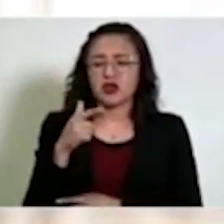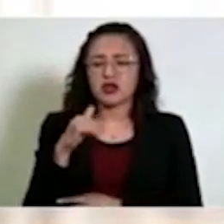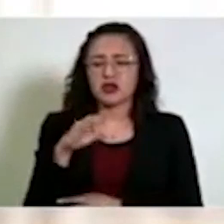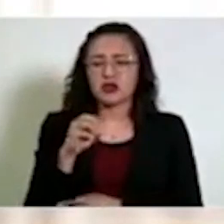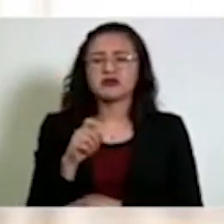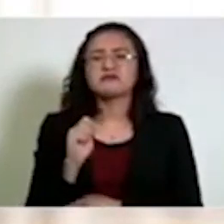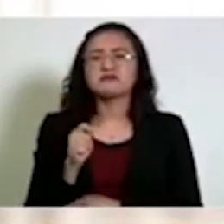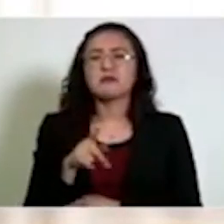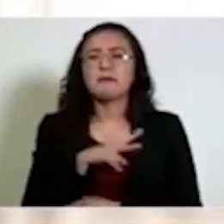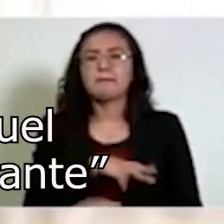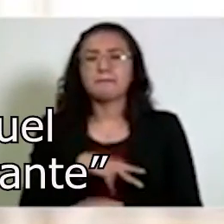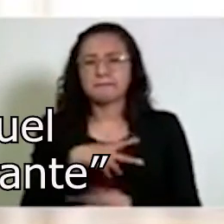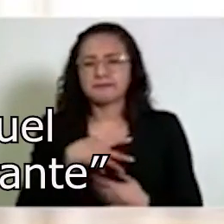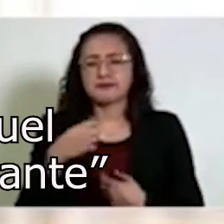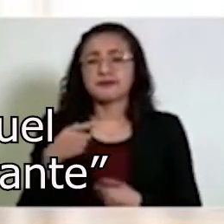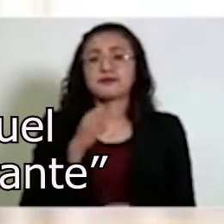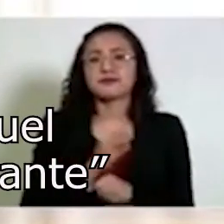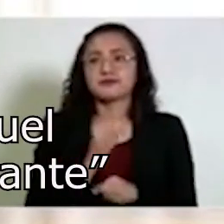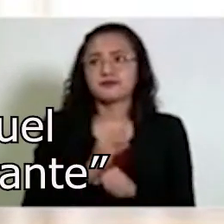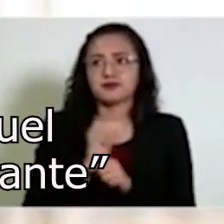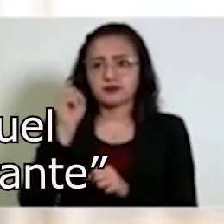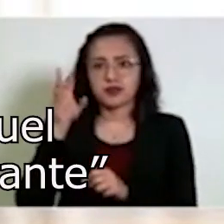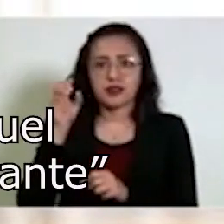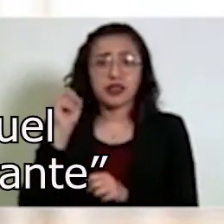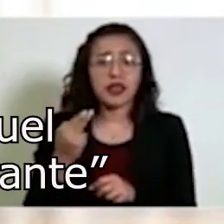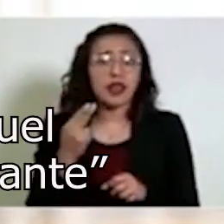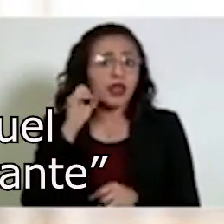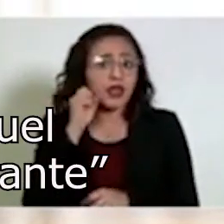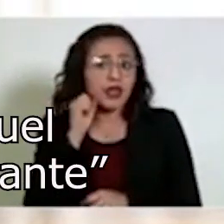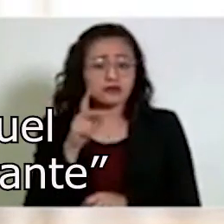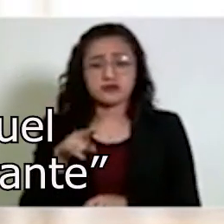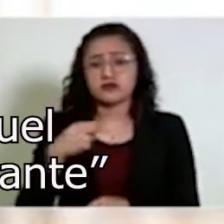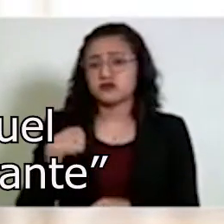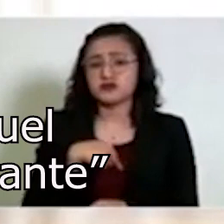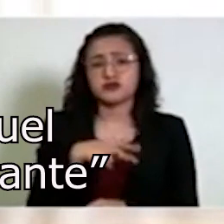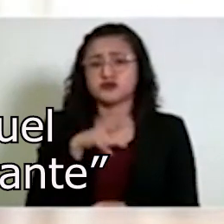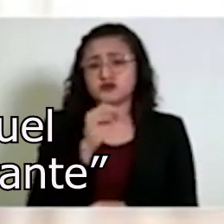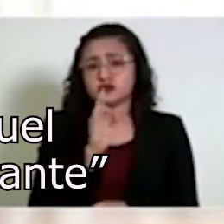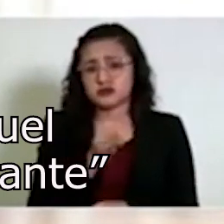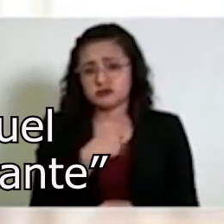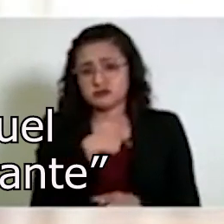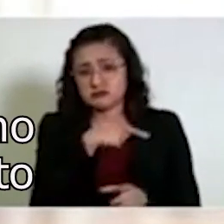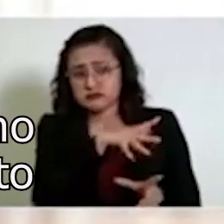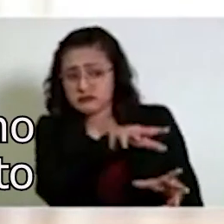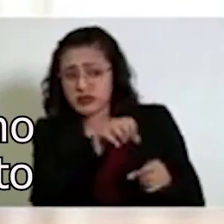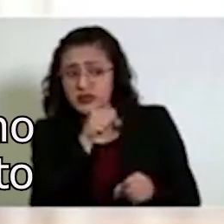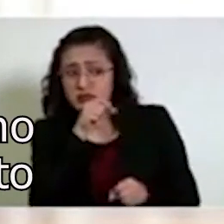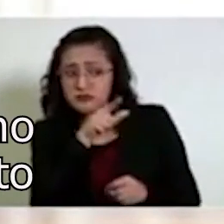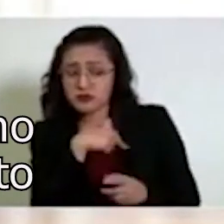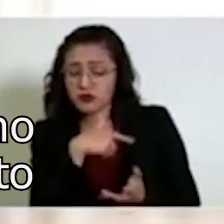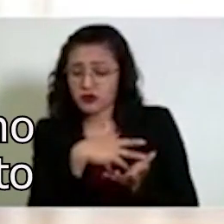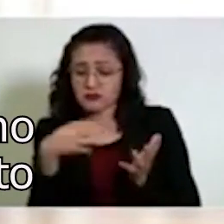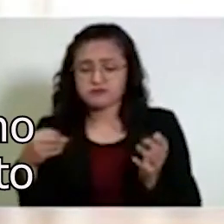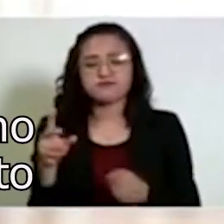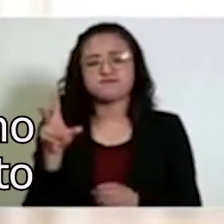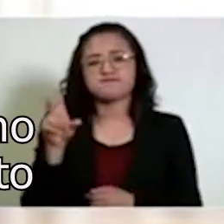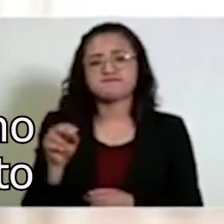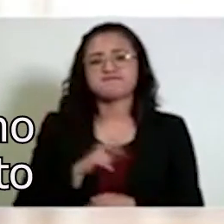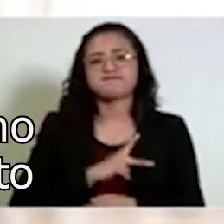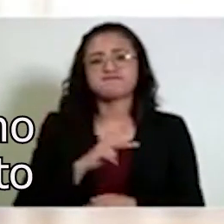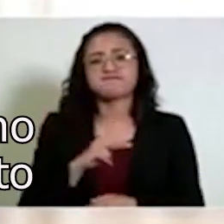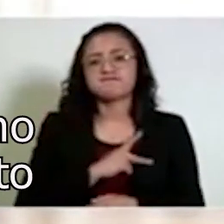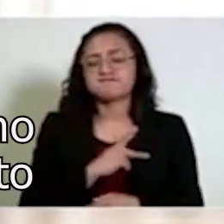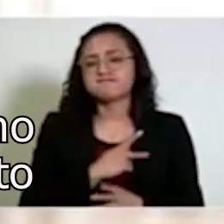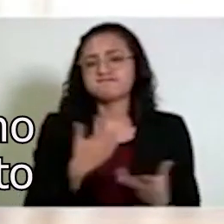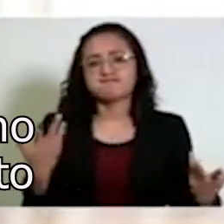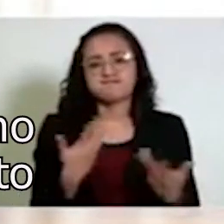llamado a la CFE. El gobernador de Puebla, Miguel Barbosa Huerta, afirmó que es preocupante el tema de los apagones como